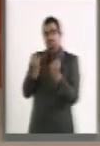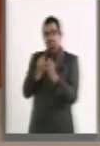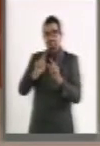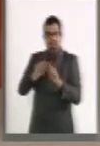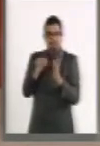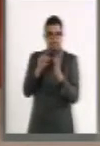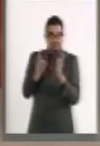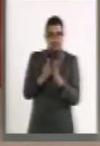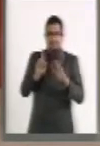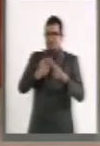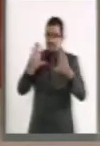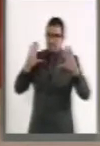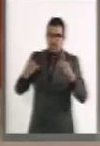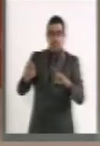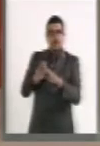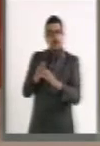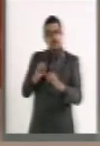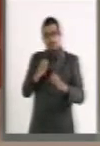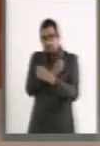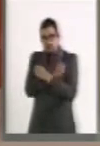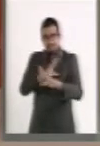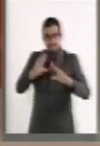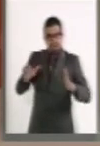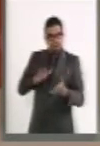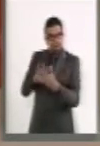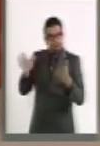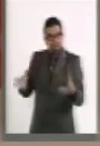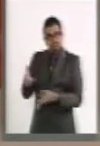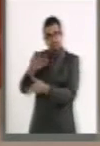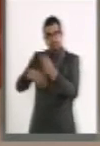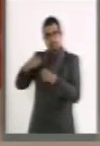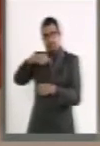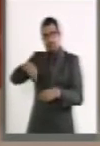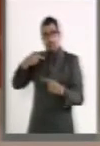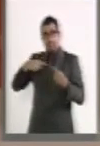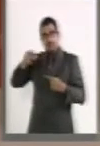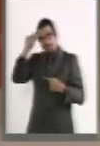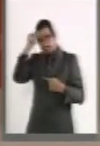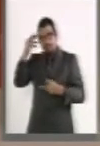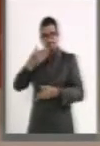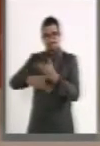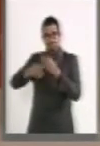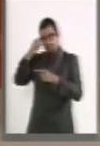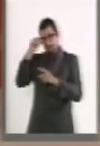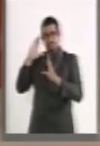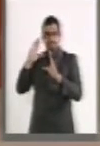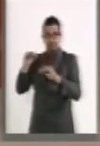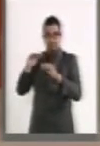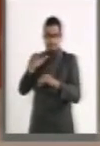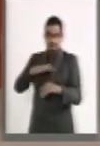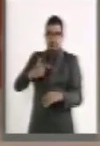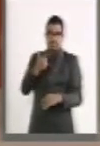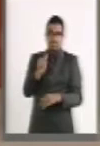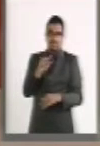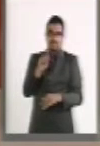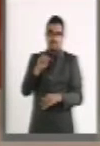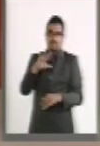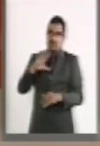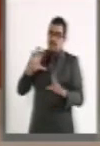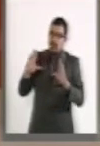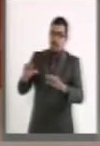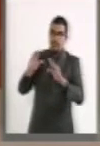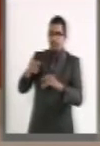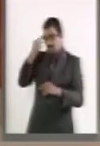recursos didácticos para apoyar la enseñanza-aprendizaje de estas personas desde el enfoque de la pedagogía gerontológica. Así,